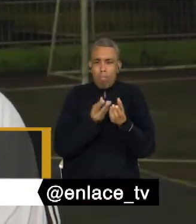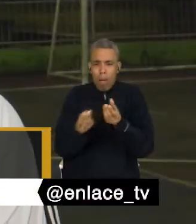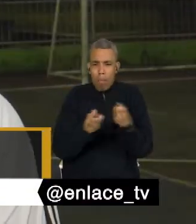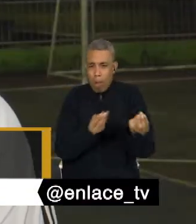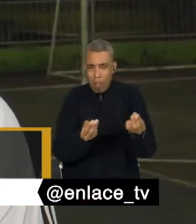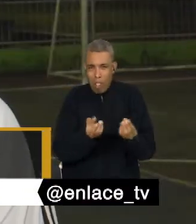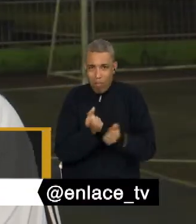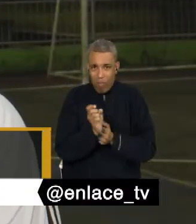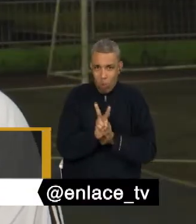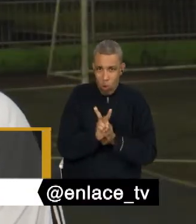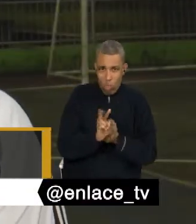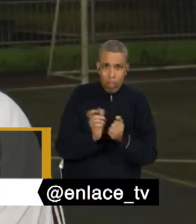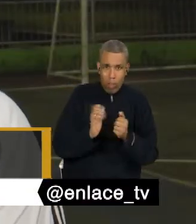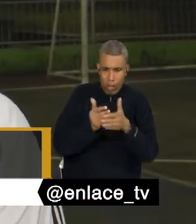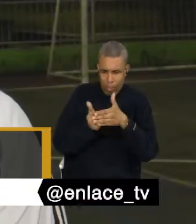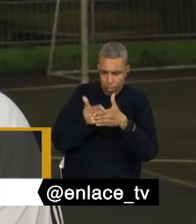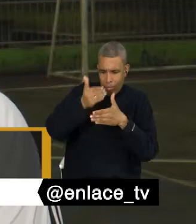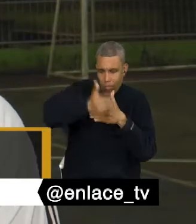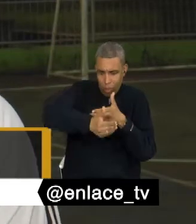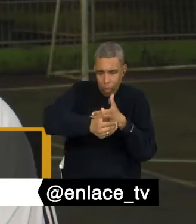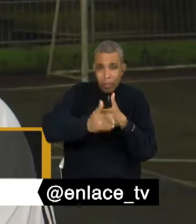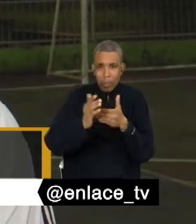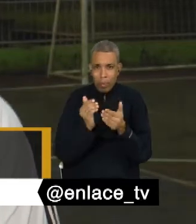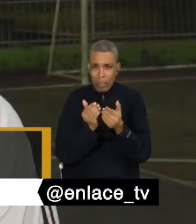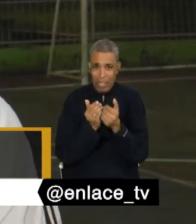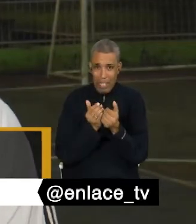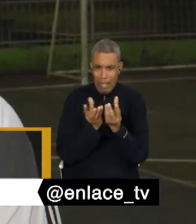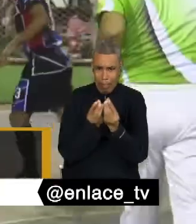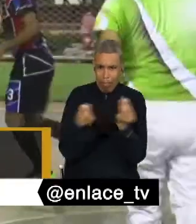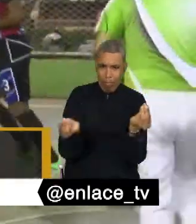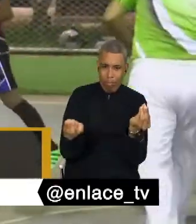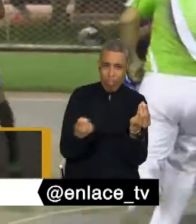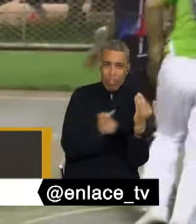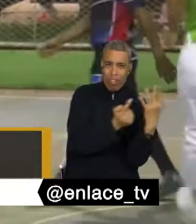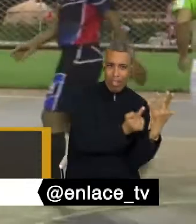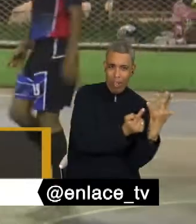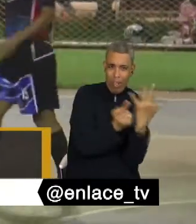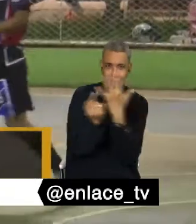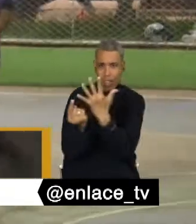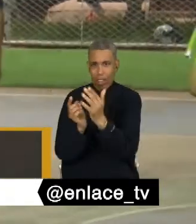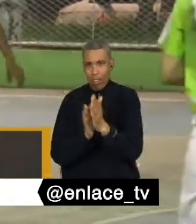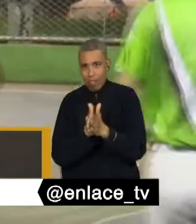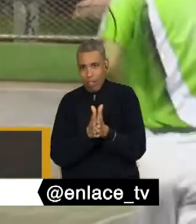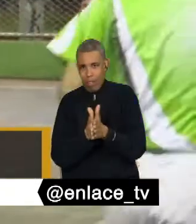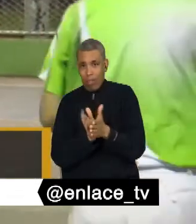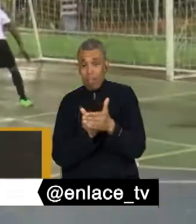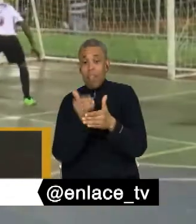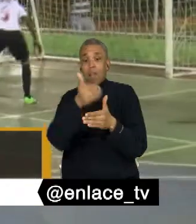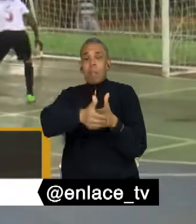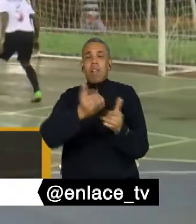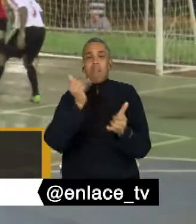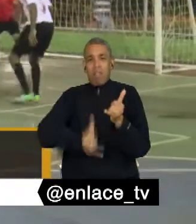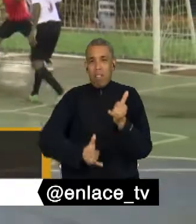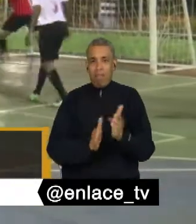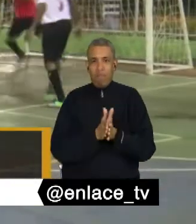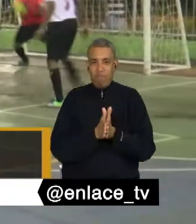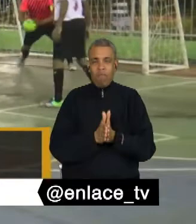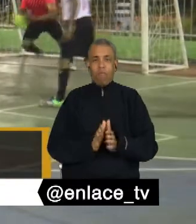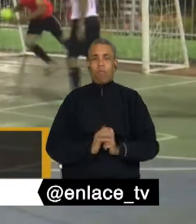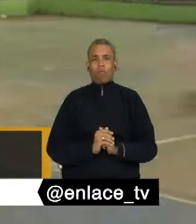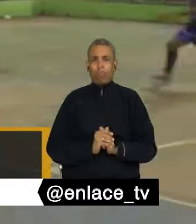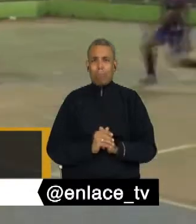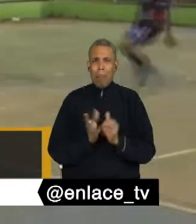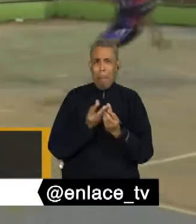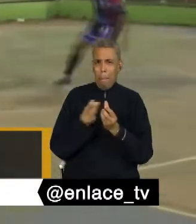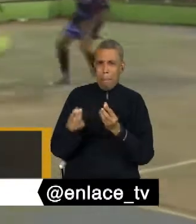fase, para ya sacar los 6 que van a los triangulares semifinales. En este campeonato, que tiene un excelente nivel competitivo, participan